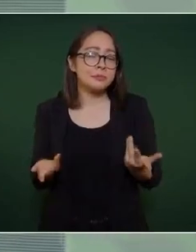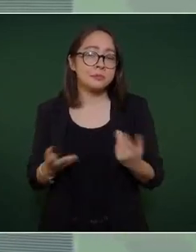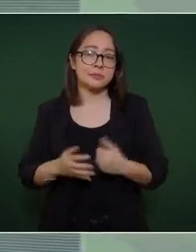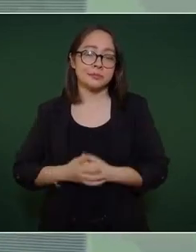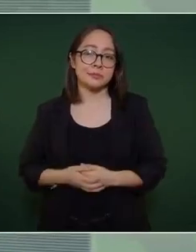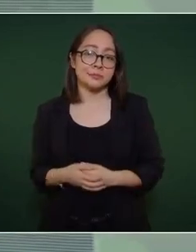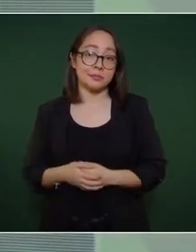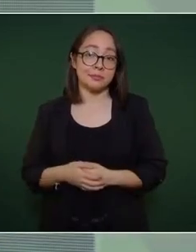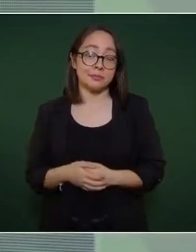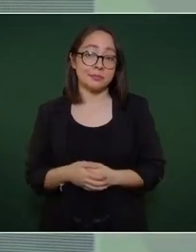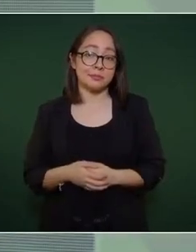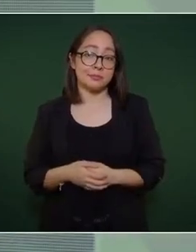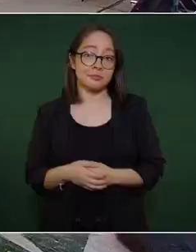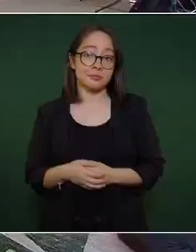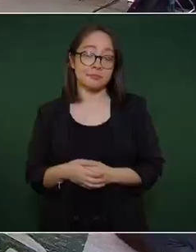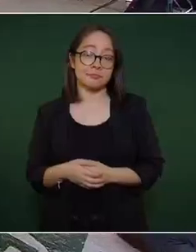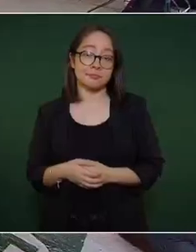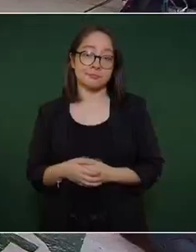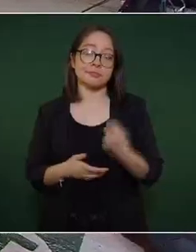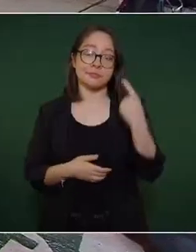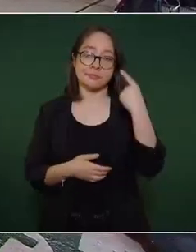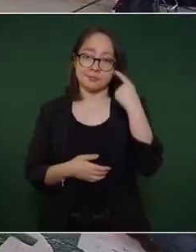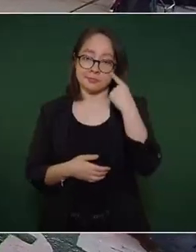como hay inercias